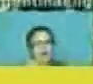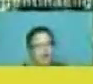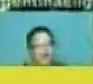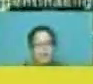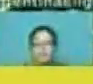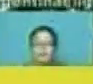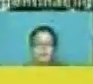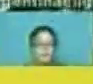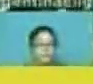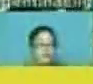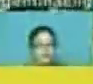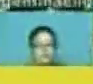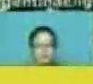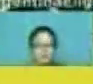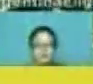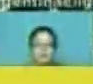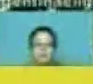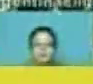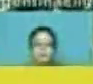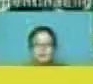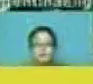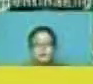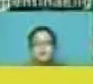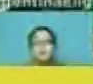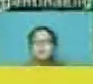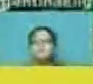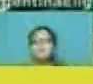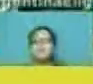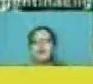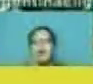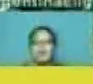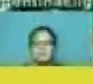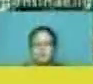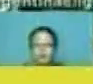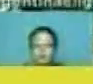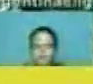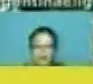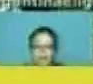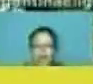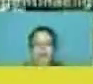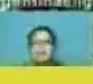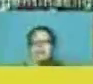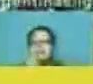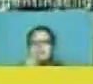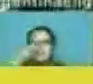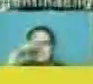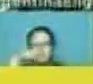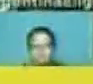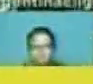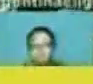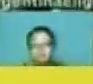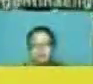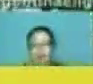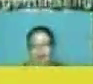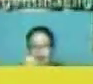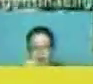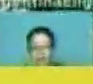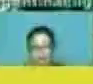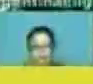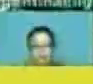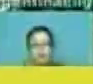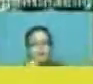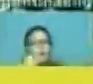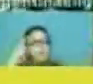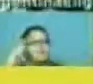Micrófonos, vean, es bastante complicado, está repartiendo el micrófono. Mauricio Macri es el candidato a la presidencia por la Alianza